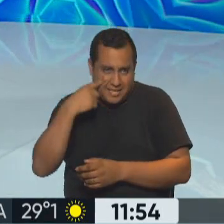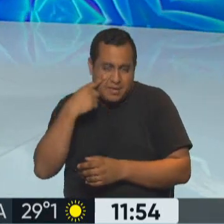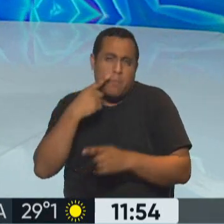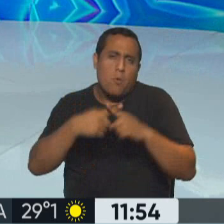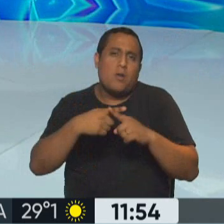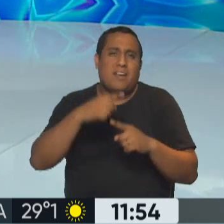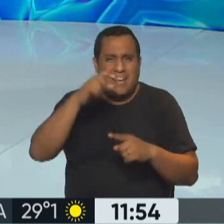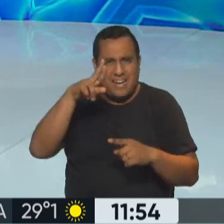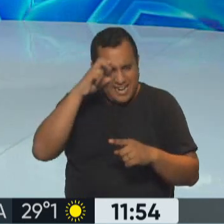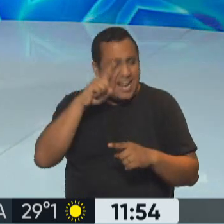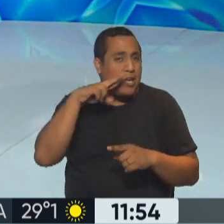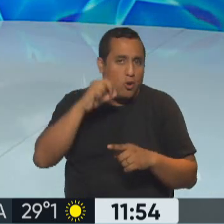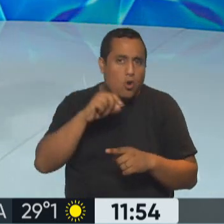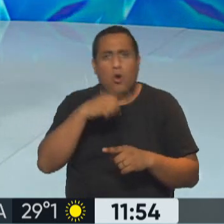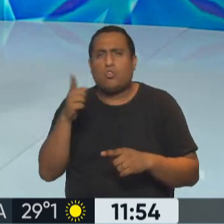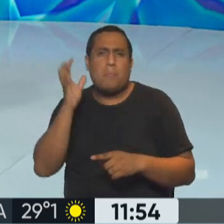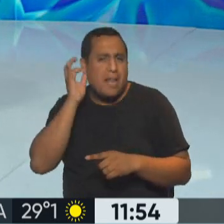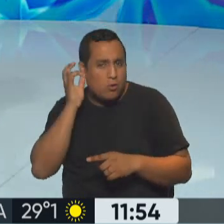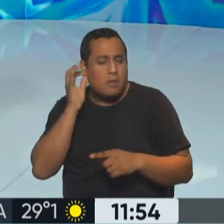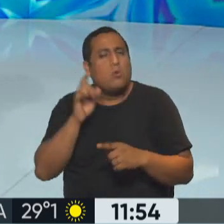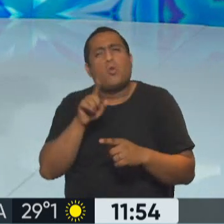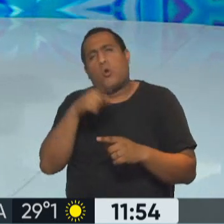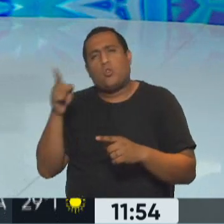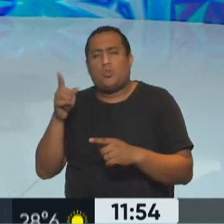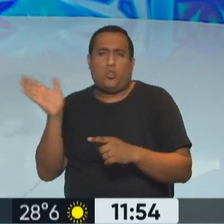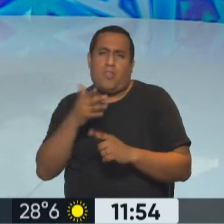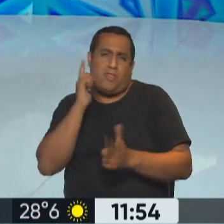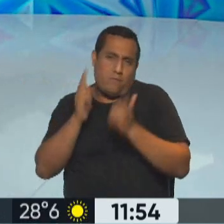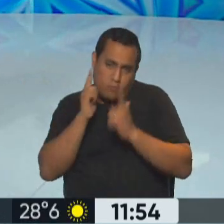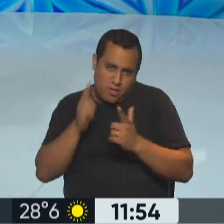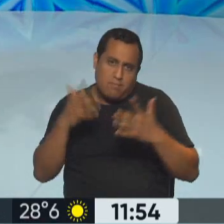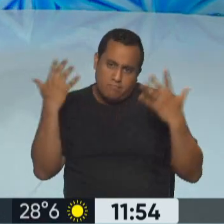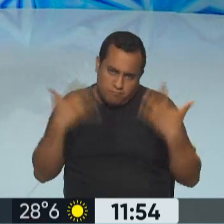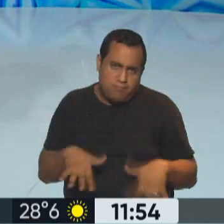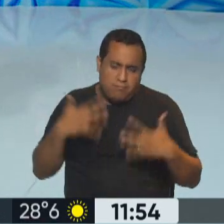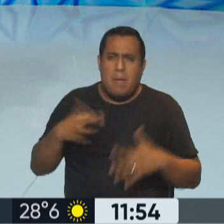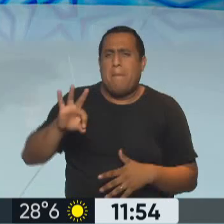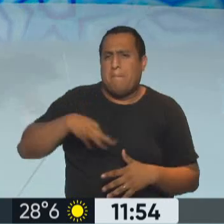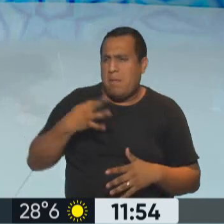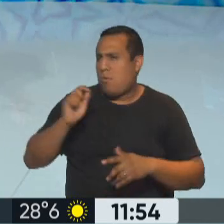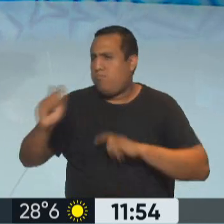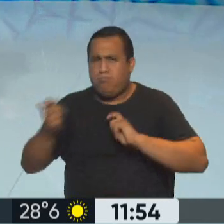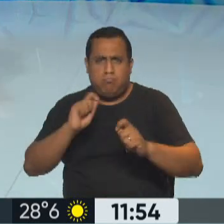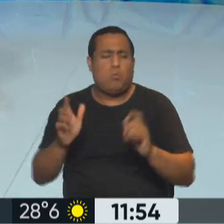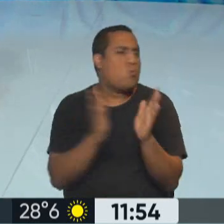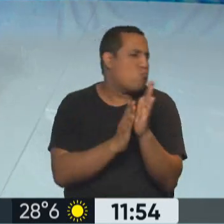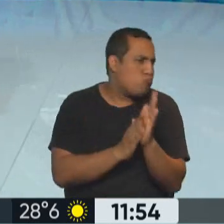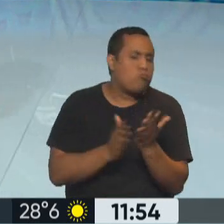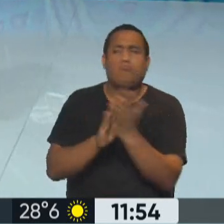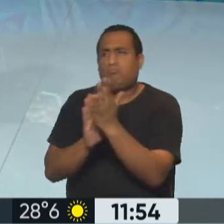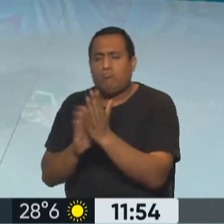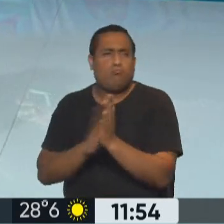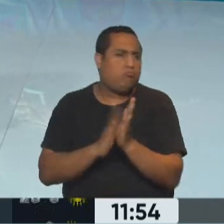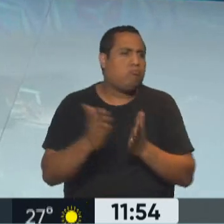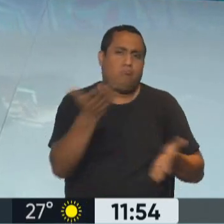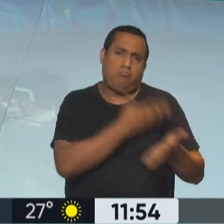por Maradona, y por supuesto que todos y todas disfrutando lo que fue una entrega de premios, aplaudiéndose, pudiendo disfrutar